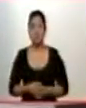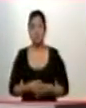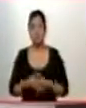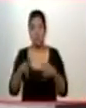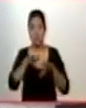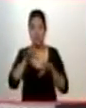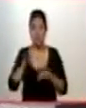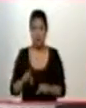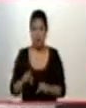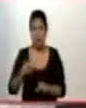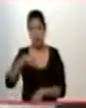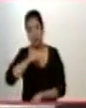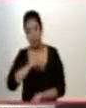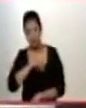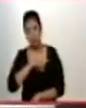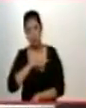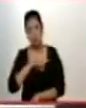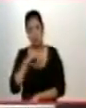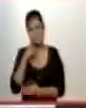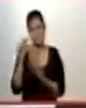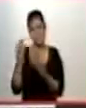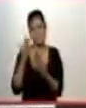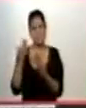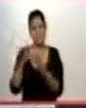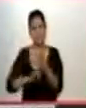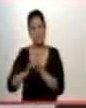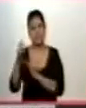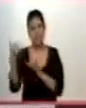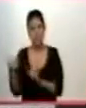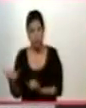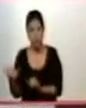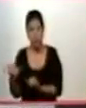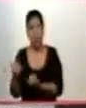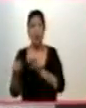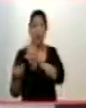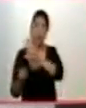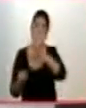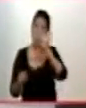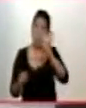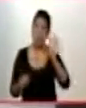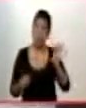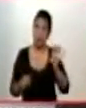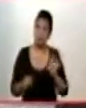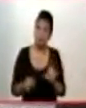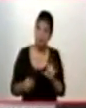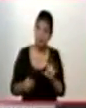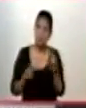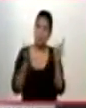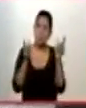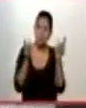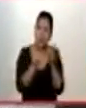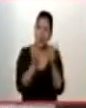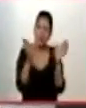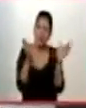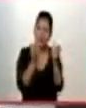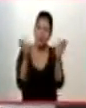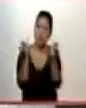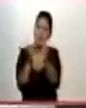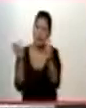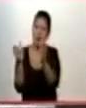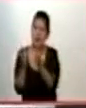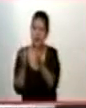imperialistas. Cuando nosotros nos remitimos al modelo de desarrollo actual, bueno, estos países, que por lo general son países pequeños, con vastas